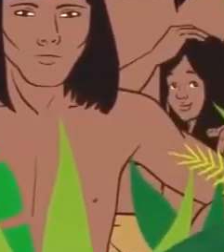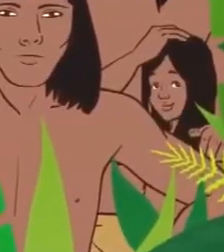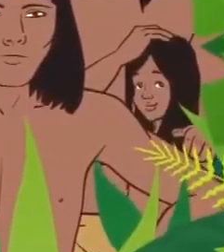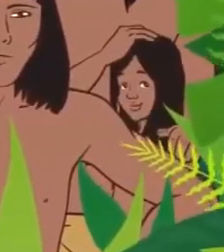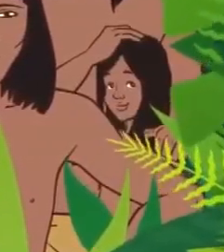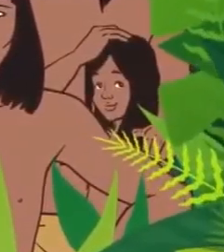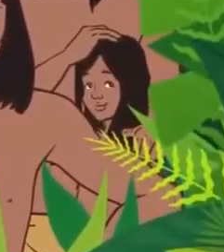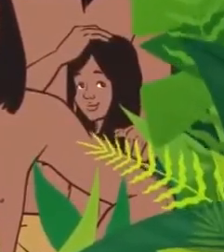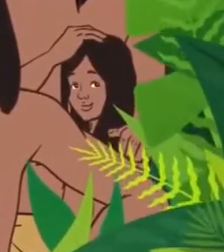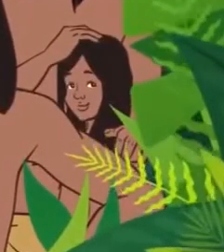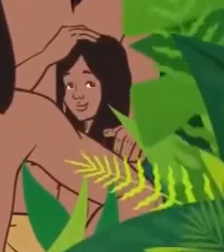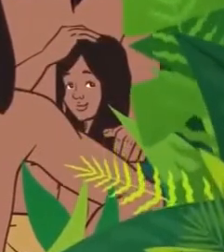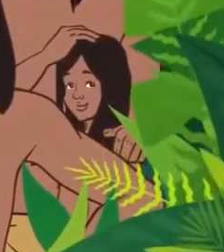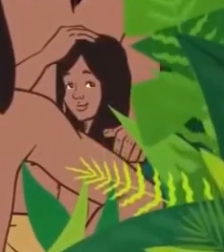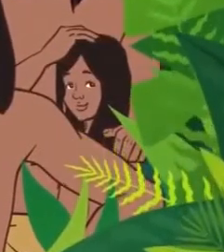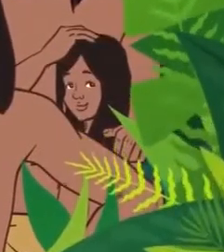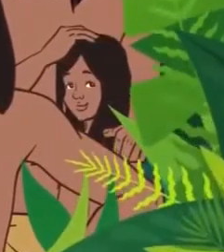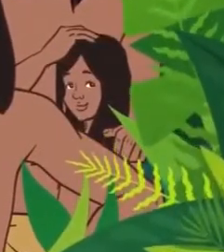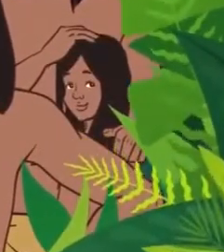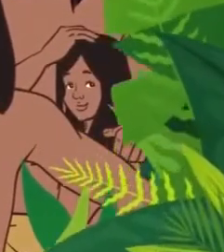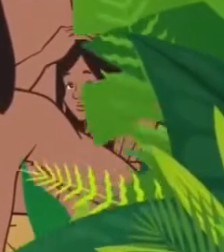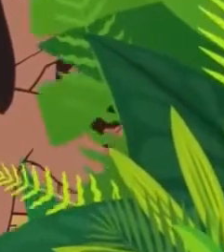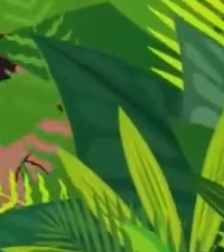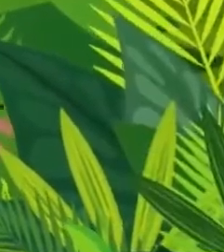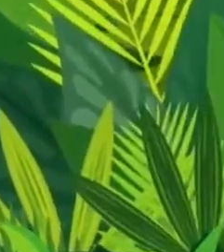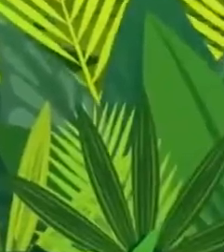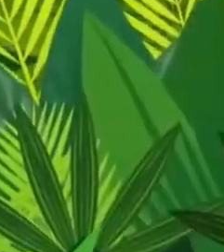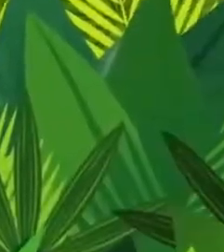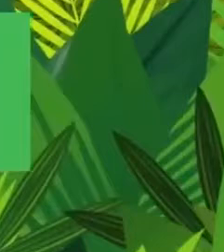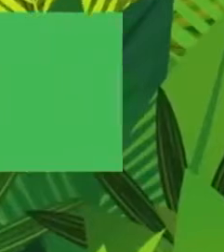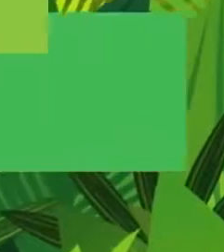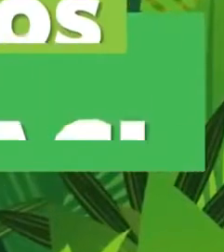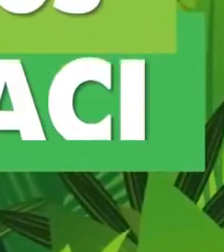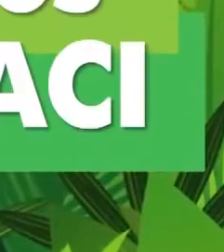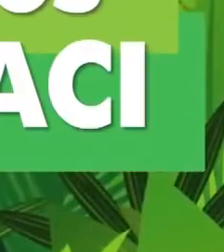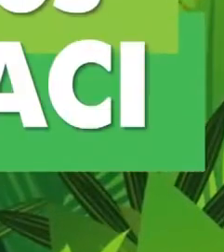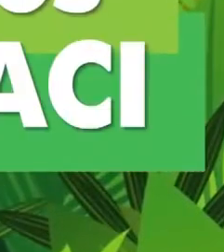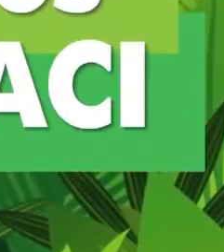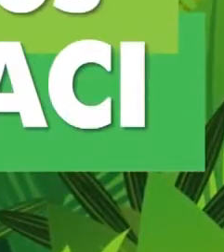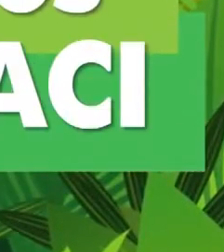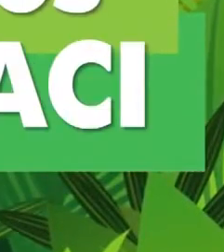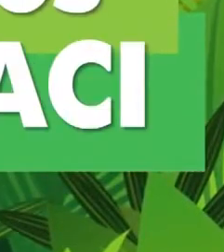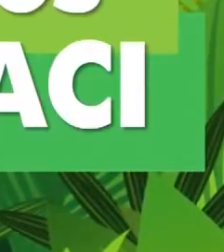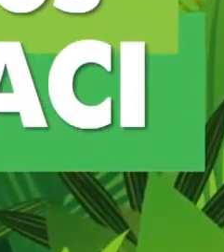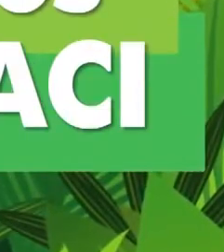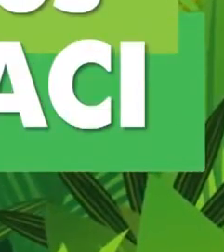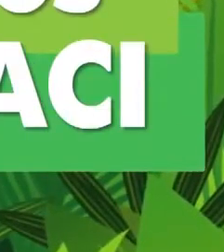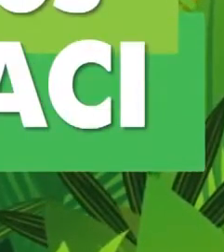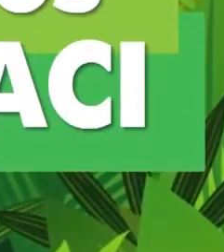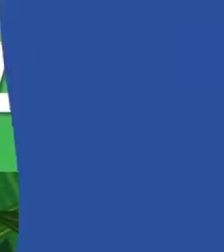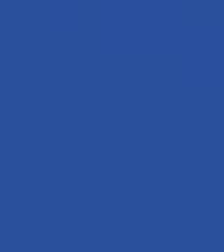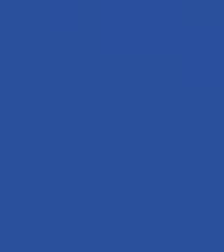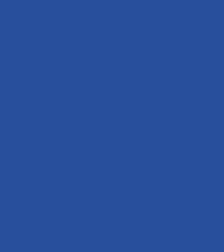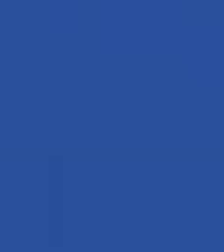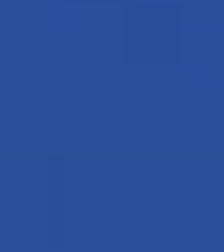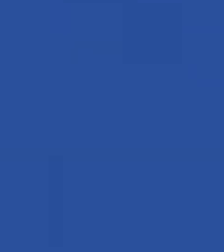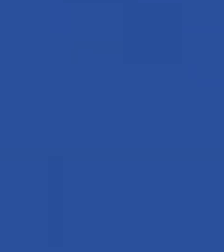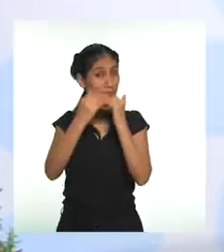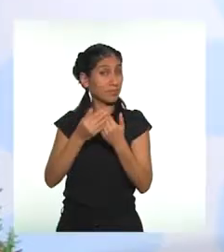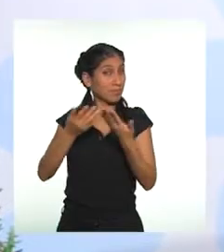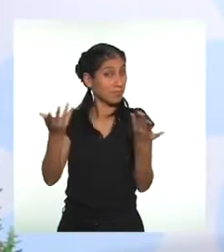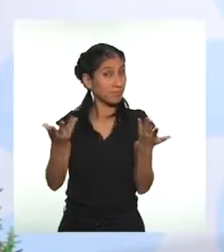aislamiento. Respetemos los derechos Piasi. Para mayor información, visita nuestra página web.